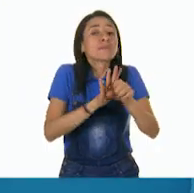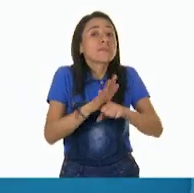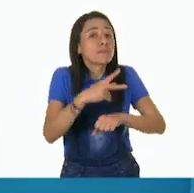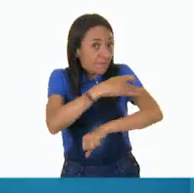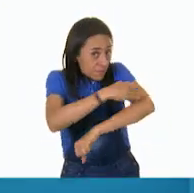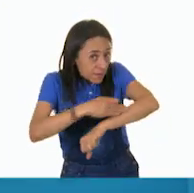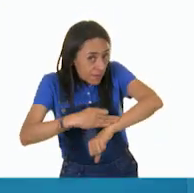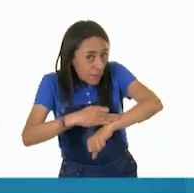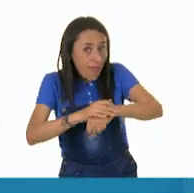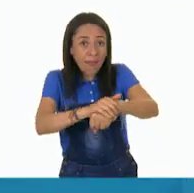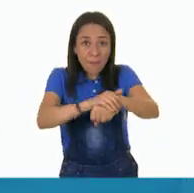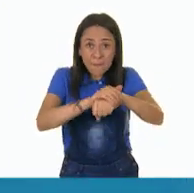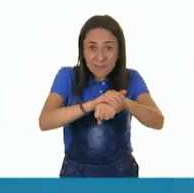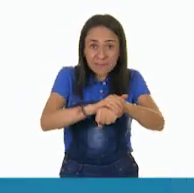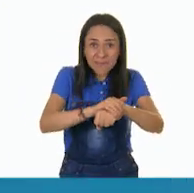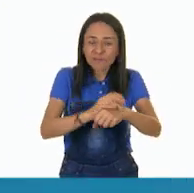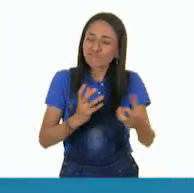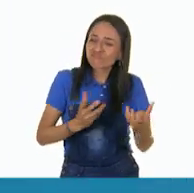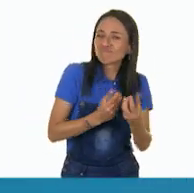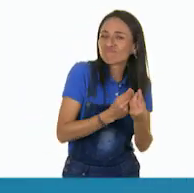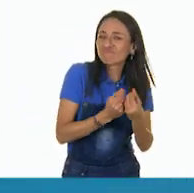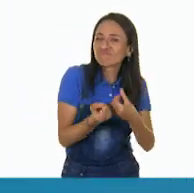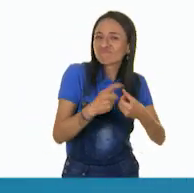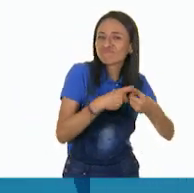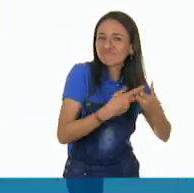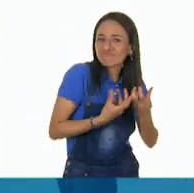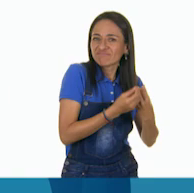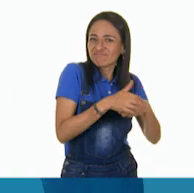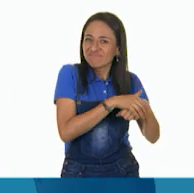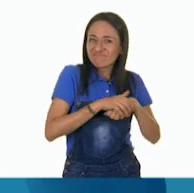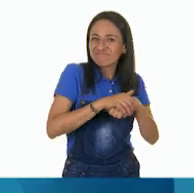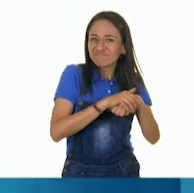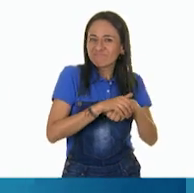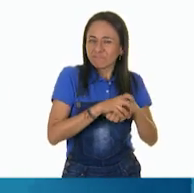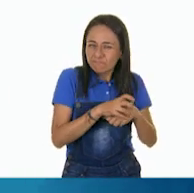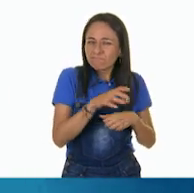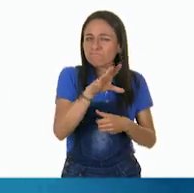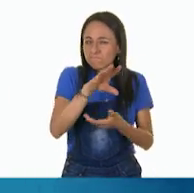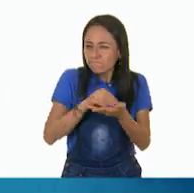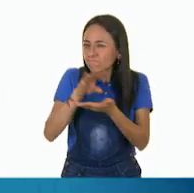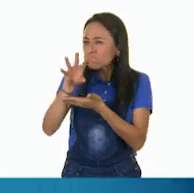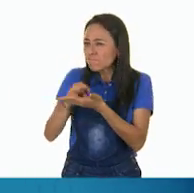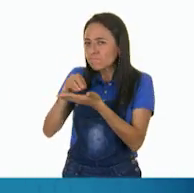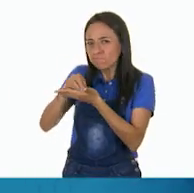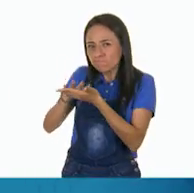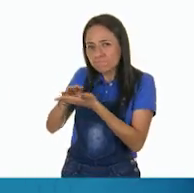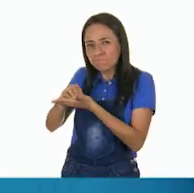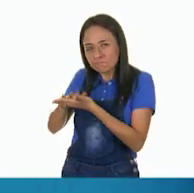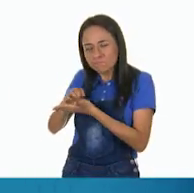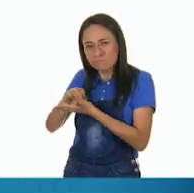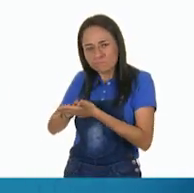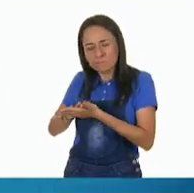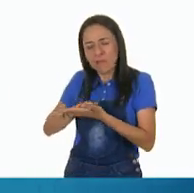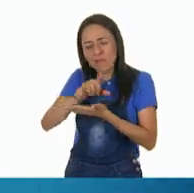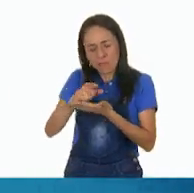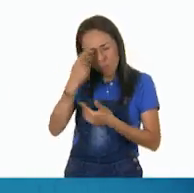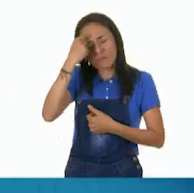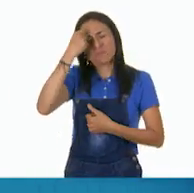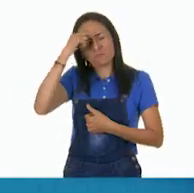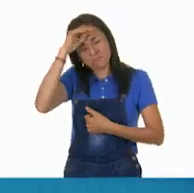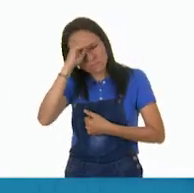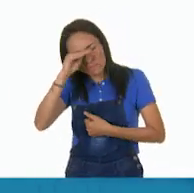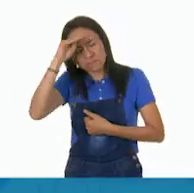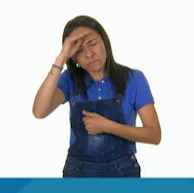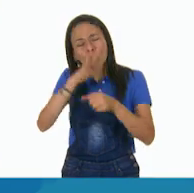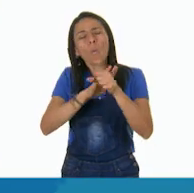pertenecer a un grupo de cuates si todo eso lo juntamos y buscamos un costo medio para hacer un eslogan que les haga